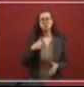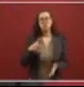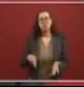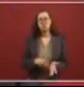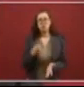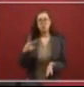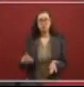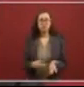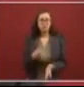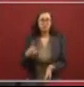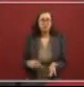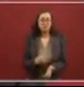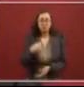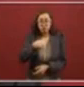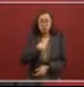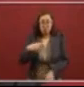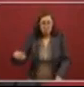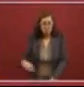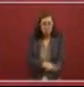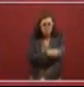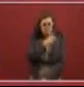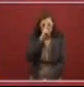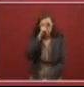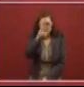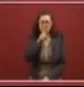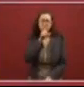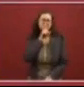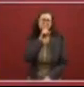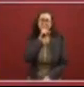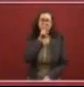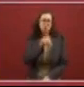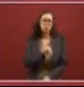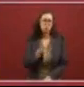no es mi fuerte la venganza, incluso